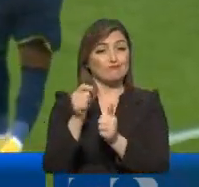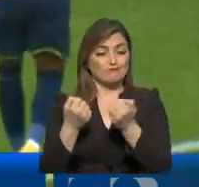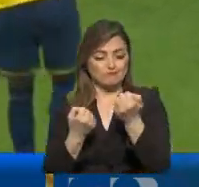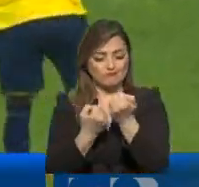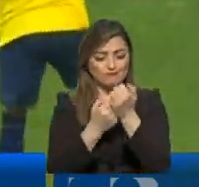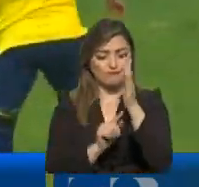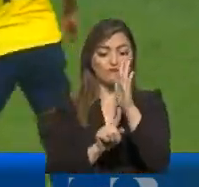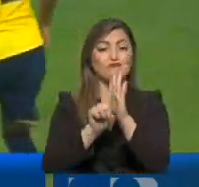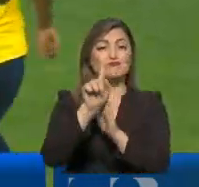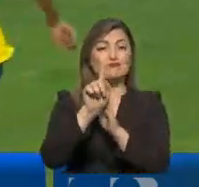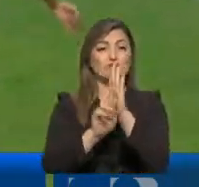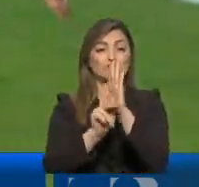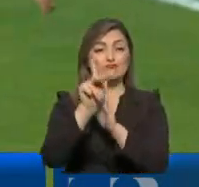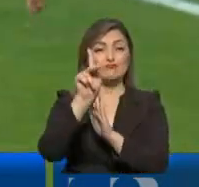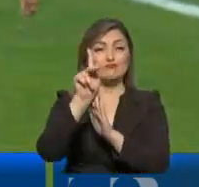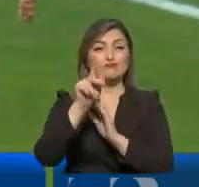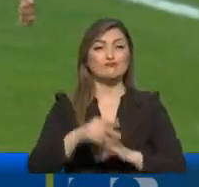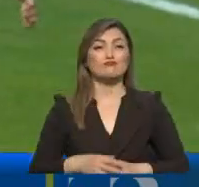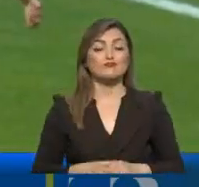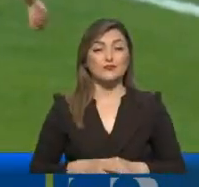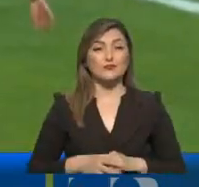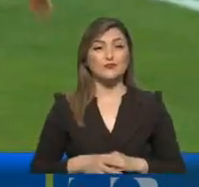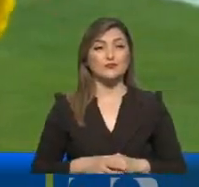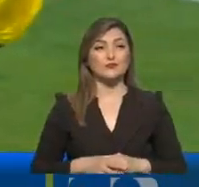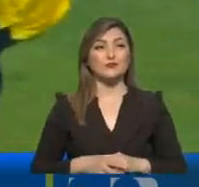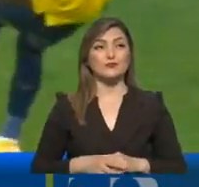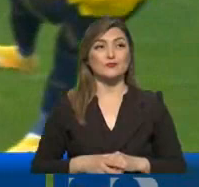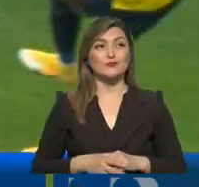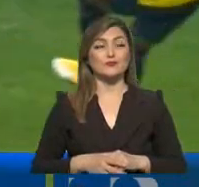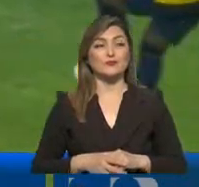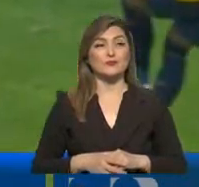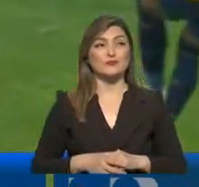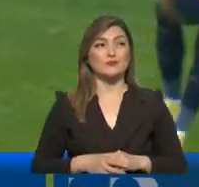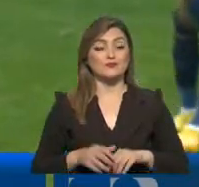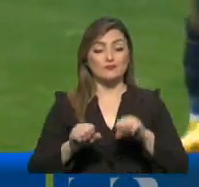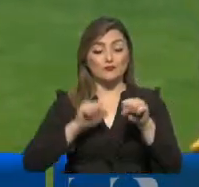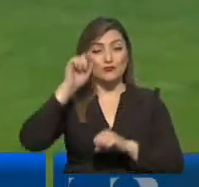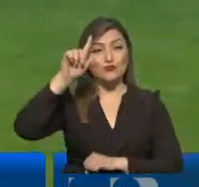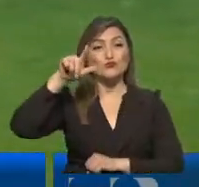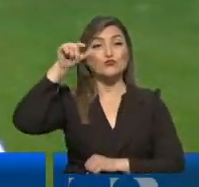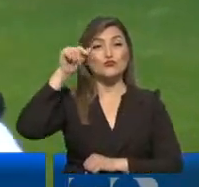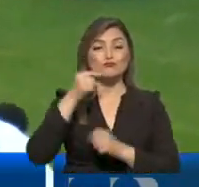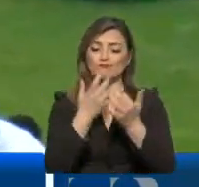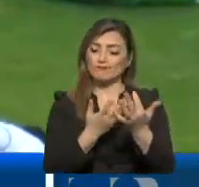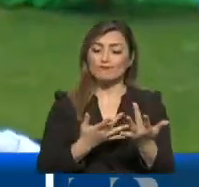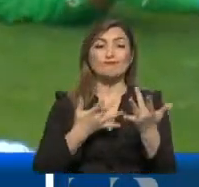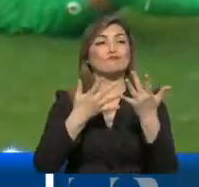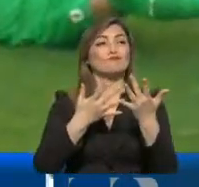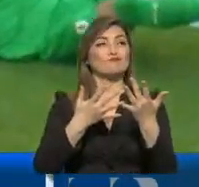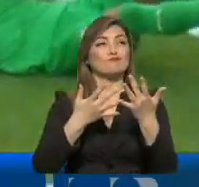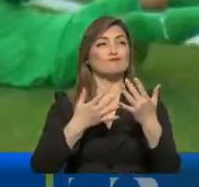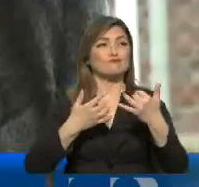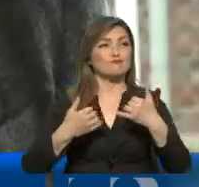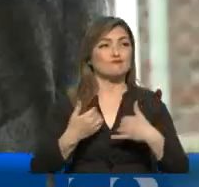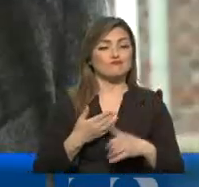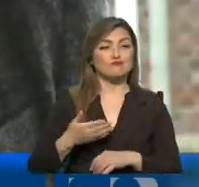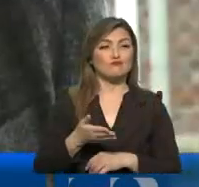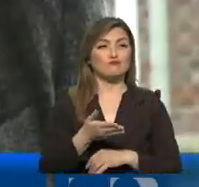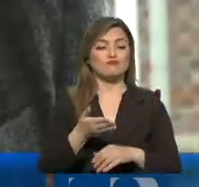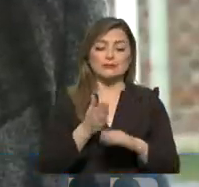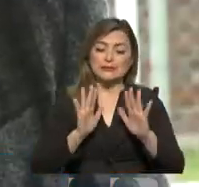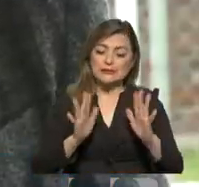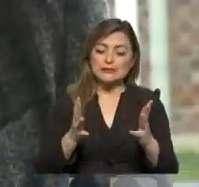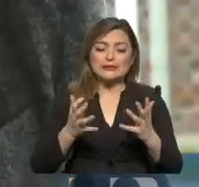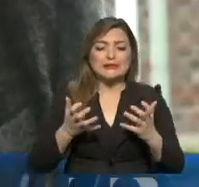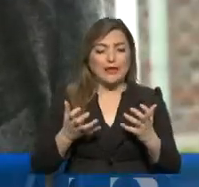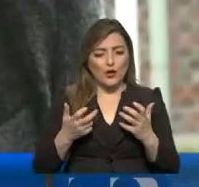el desarrollo y el progreso. En base a ello, realizó una alegoría de su gestión en el gobierno, con el que espera realizar grandes jugadas. Espero